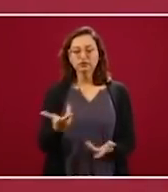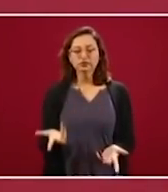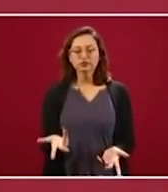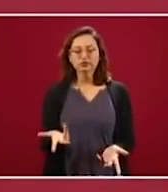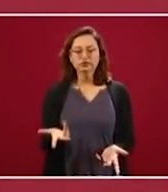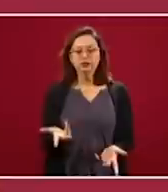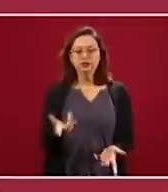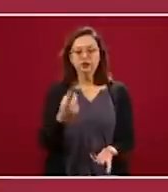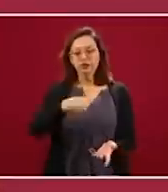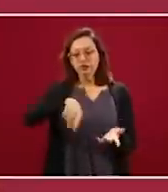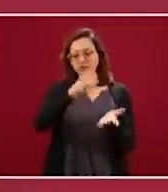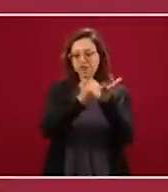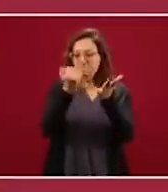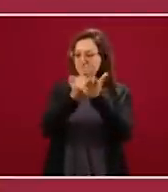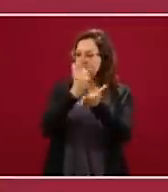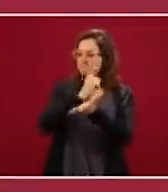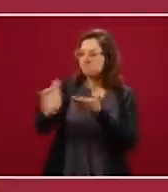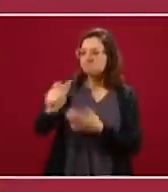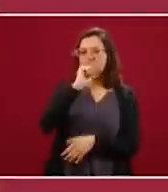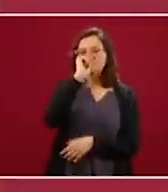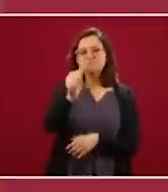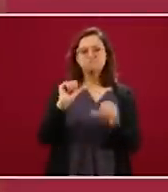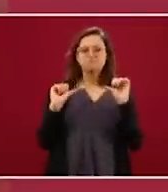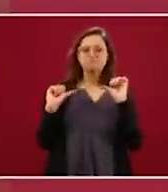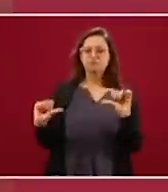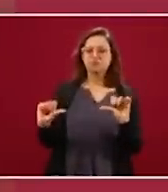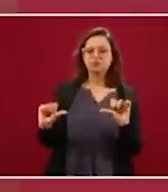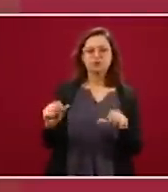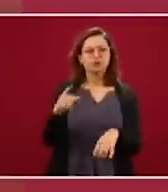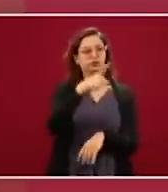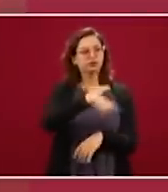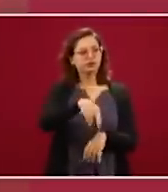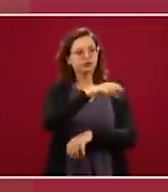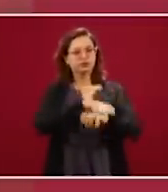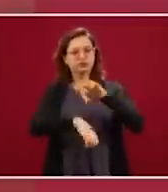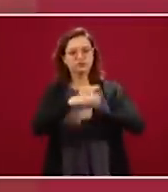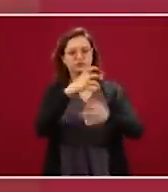el que no pagaban impuestos, los de mero arriba,